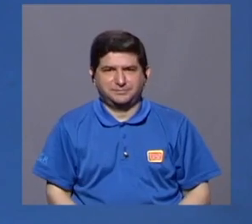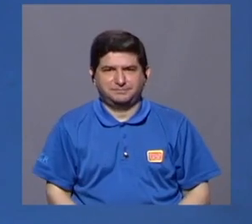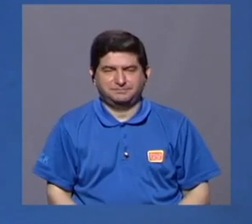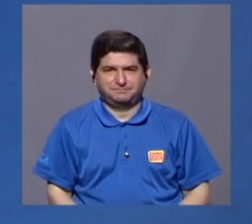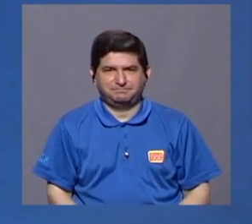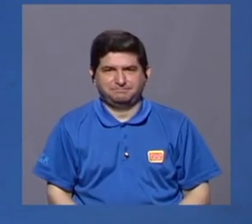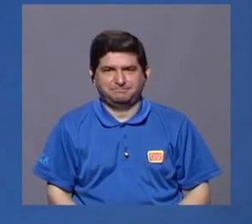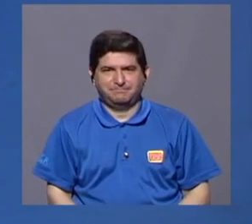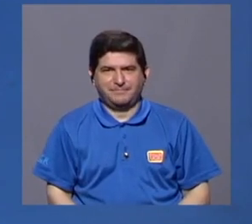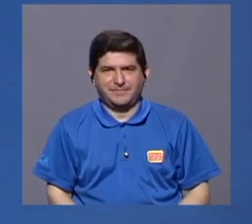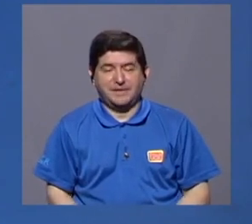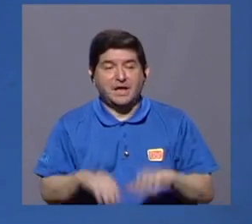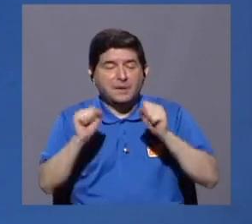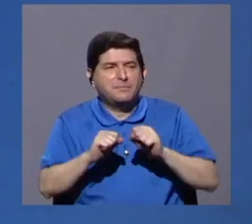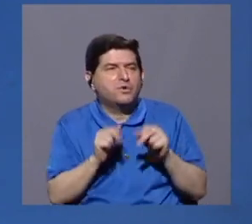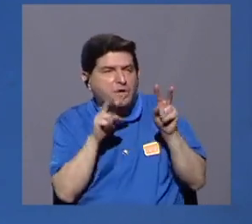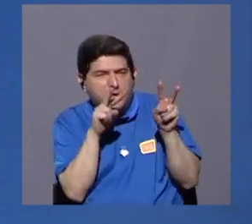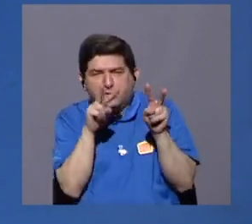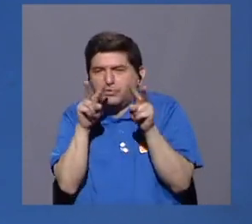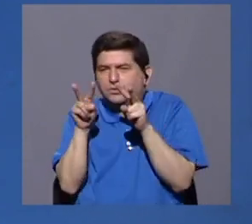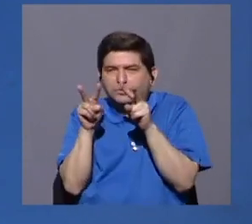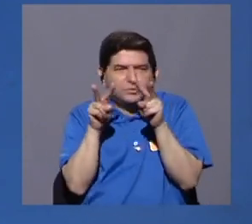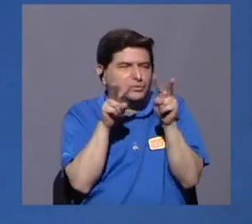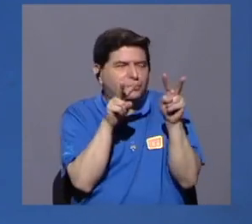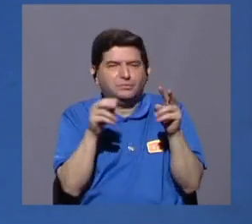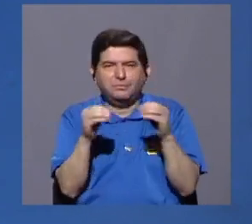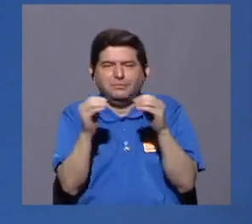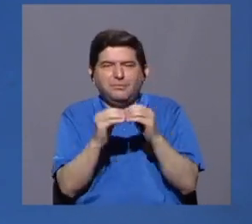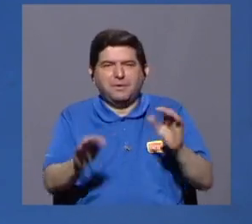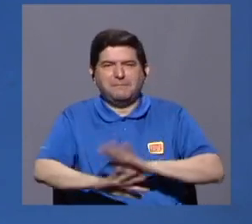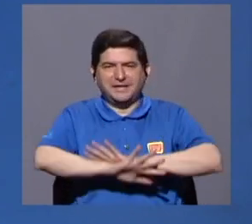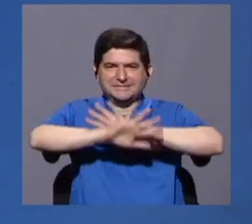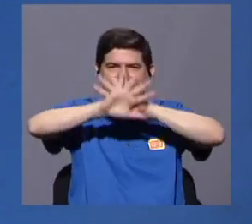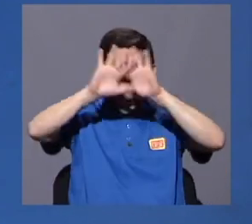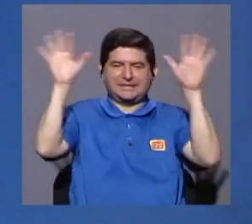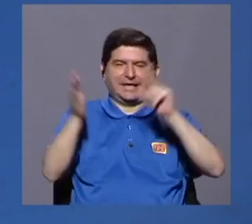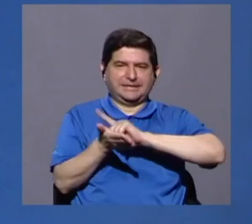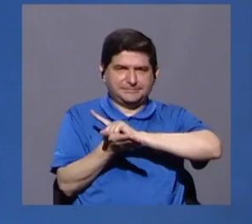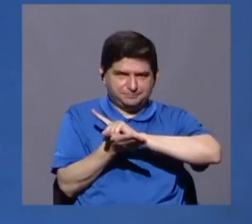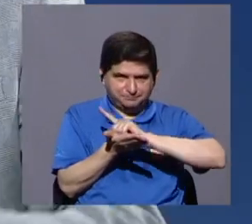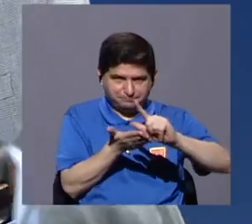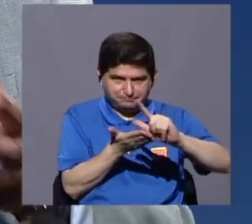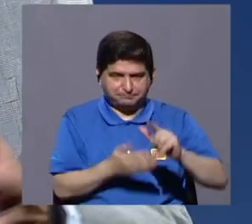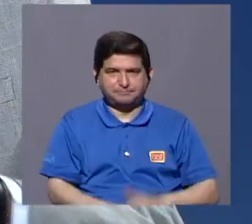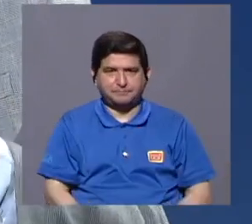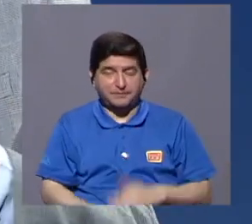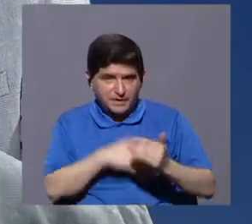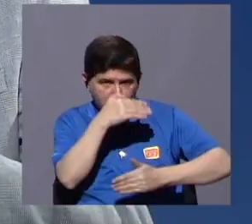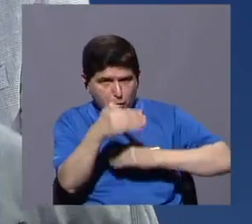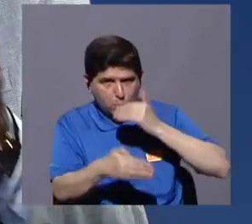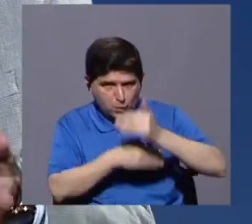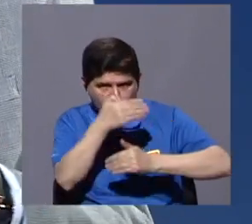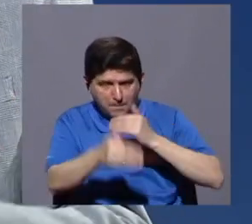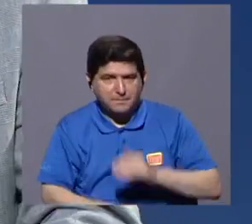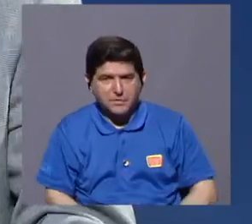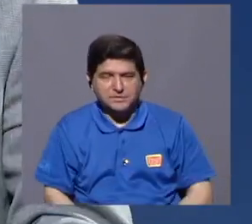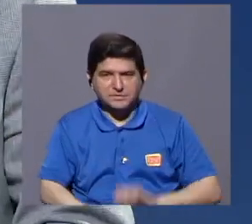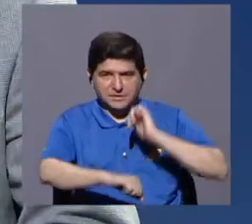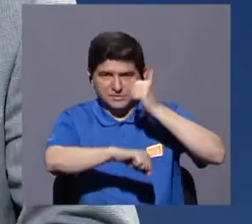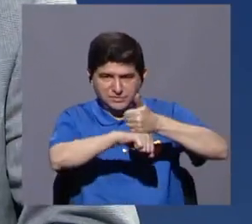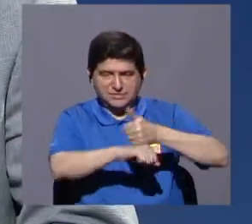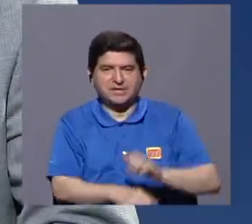entonces poder hacer observaciones lo más claras normas limpias posibles por todo un proceso determinar qué